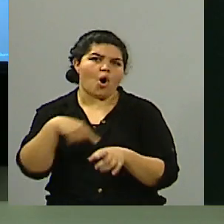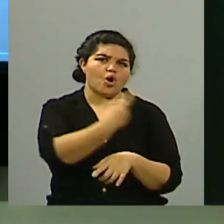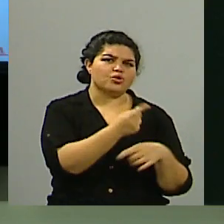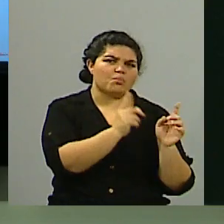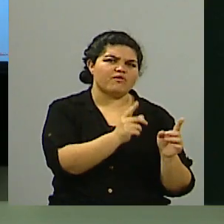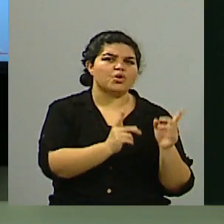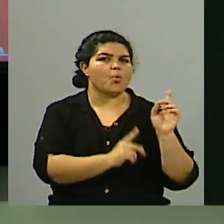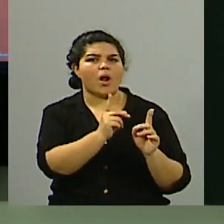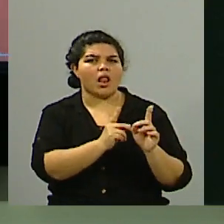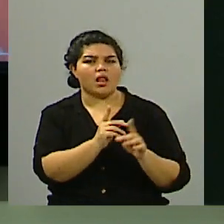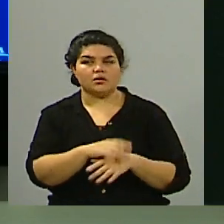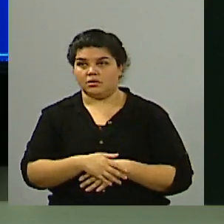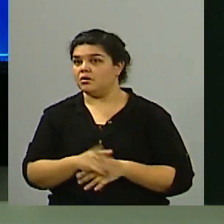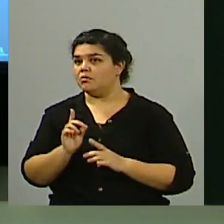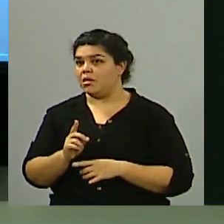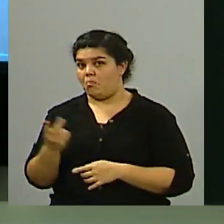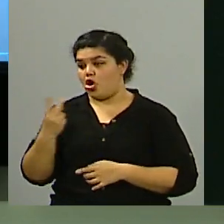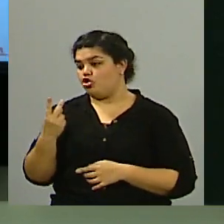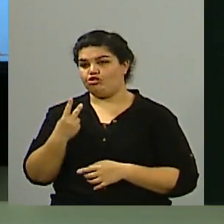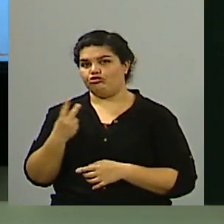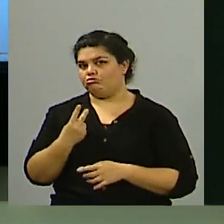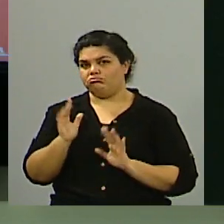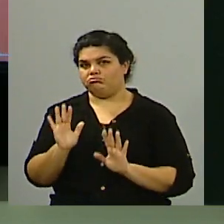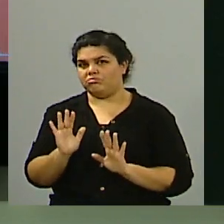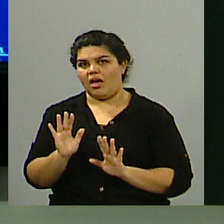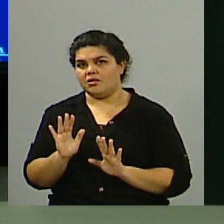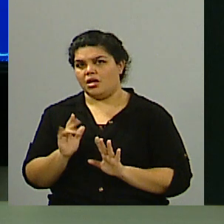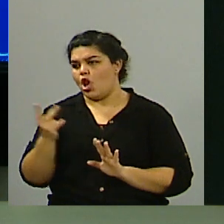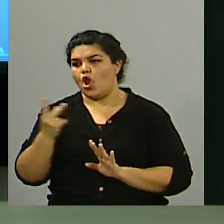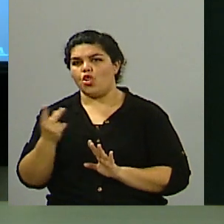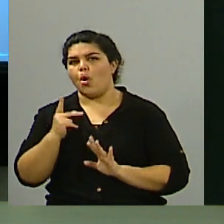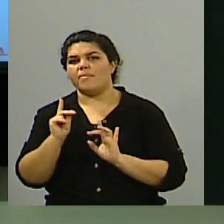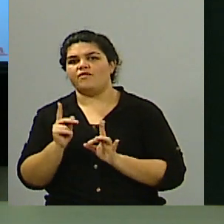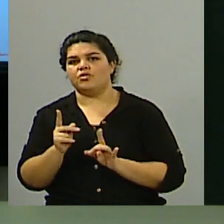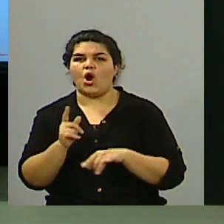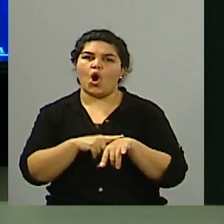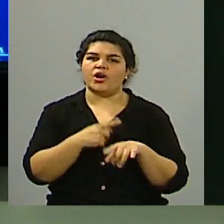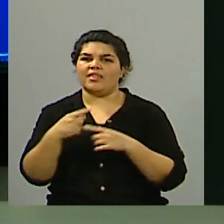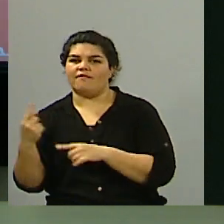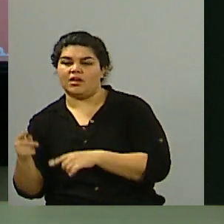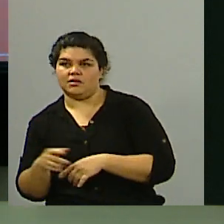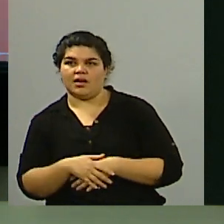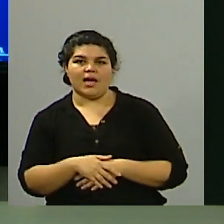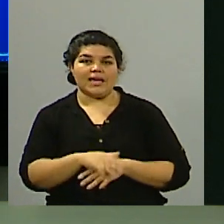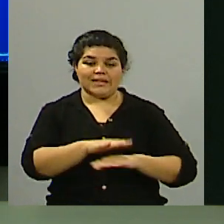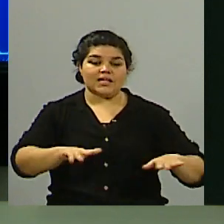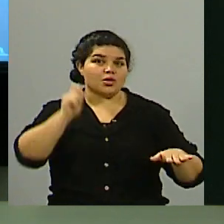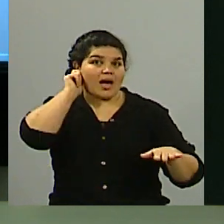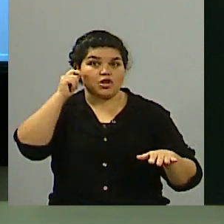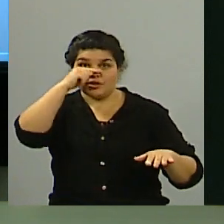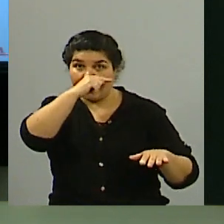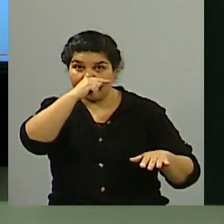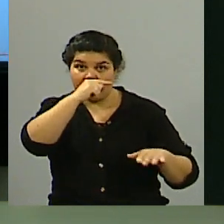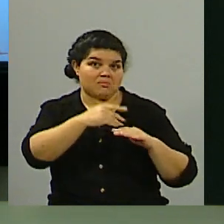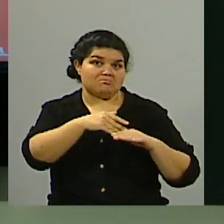nosotros somos los instructores que tiene la universidad hoy día en las clases que damos, tenemos distintos horarios, tenemos desde los niños a partir de los 7 años y no